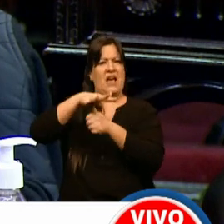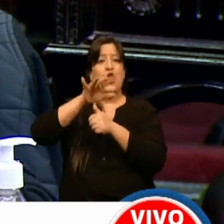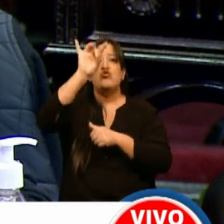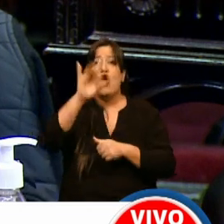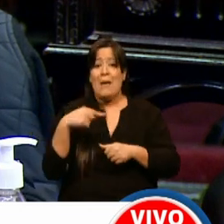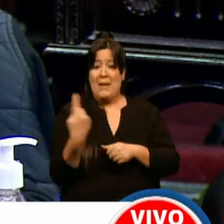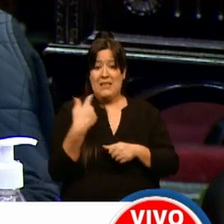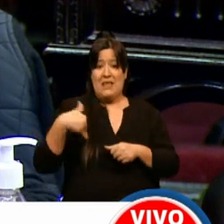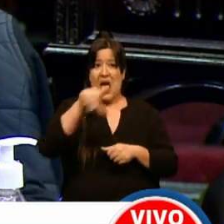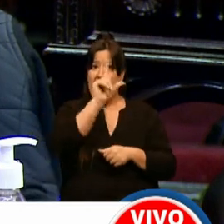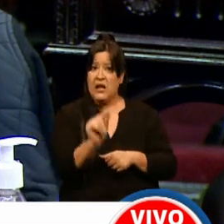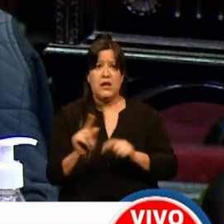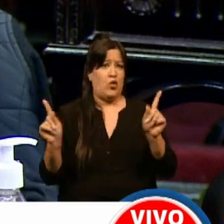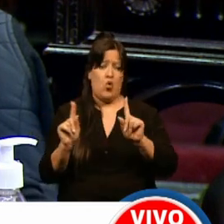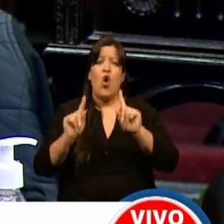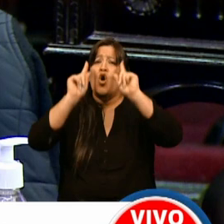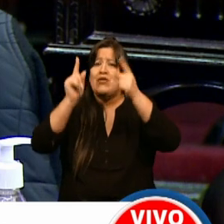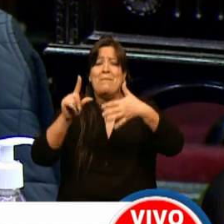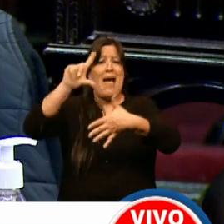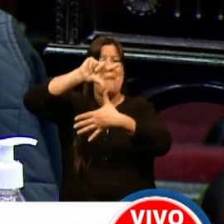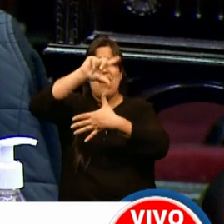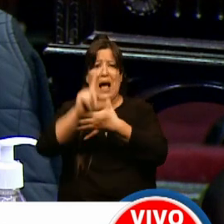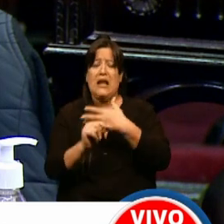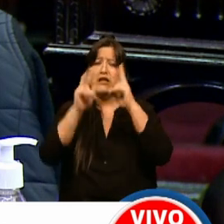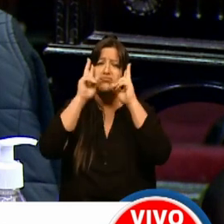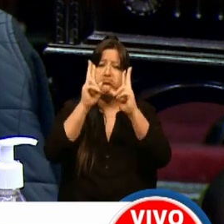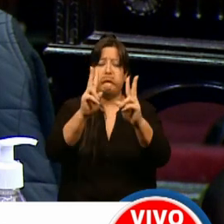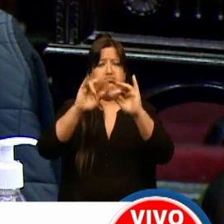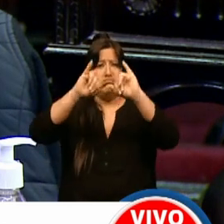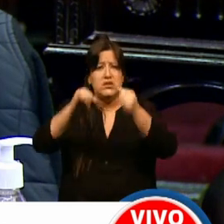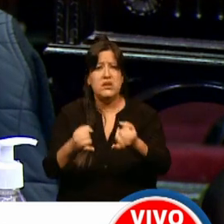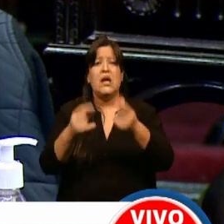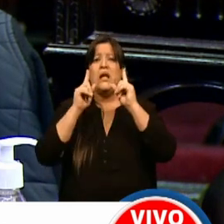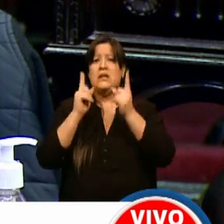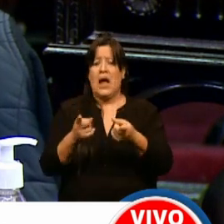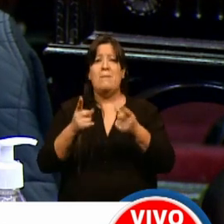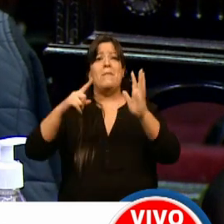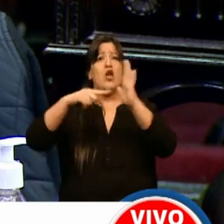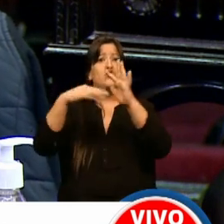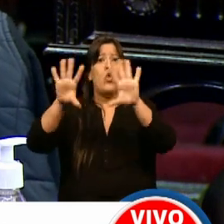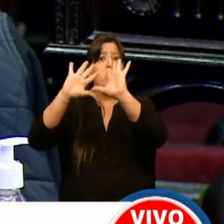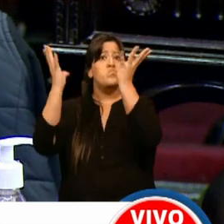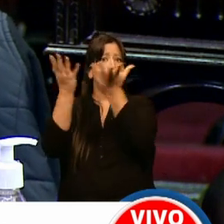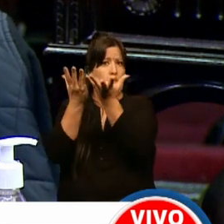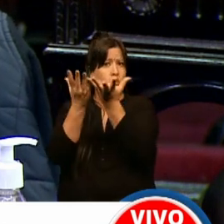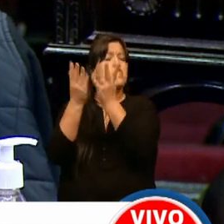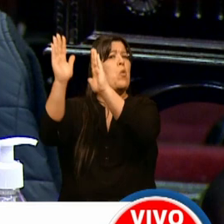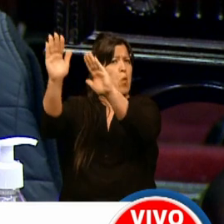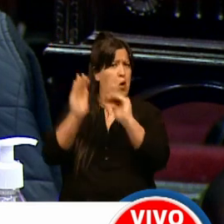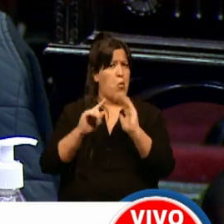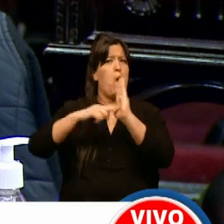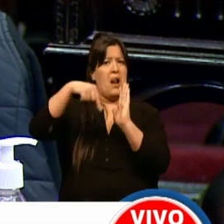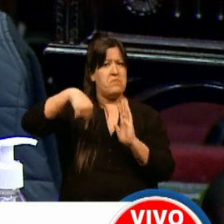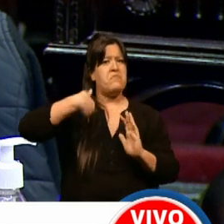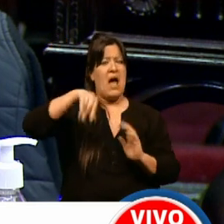nuestro país sino de toda américa latina de las principales ciudades del mundo me